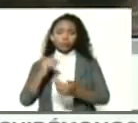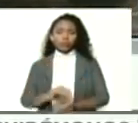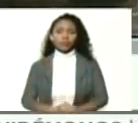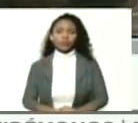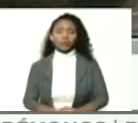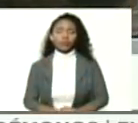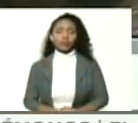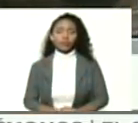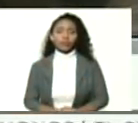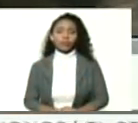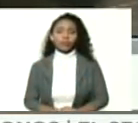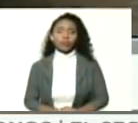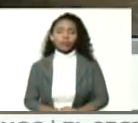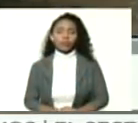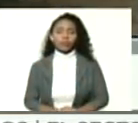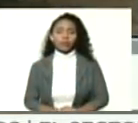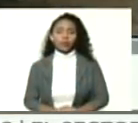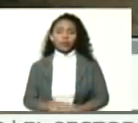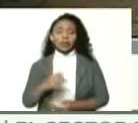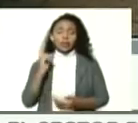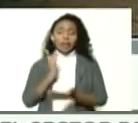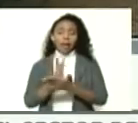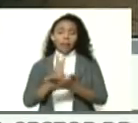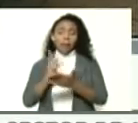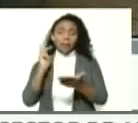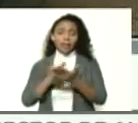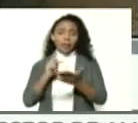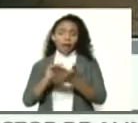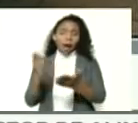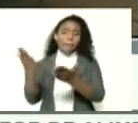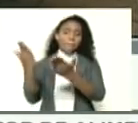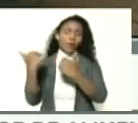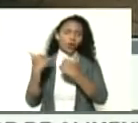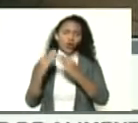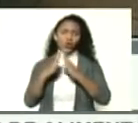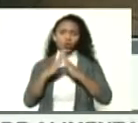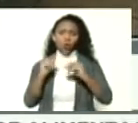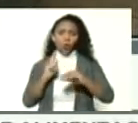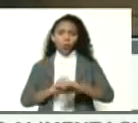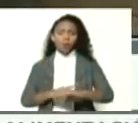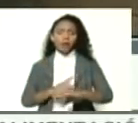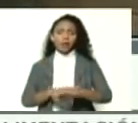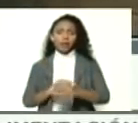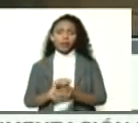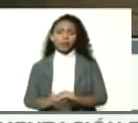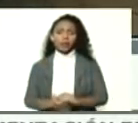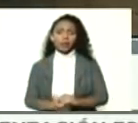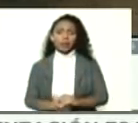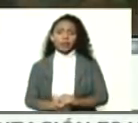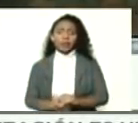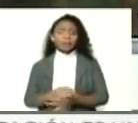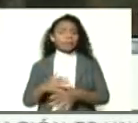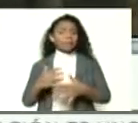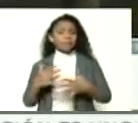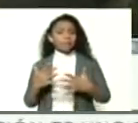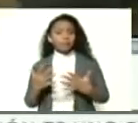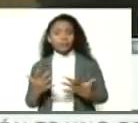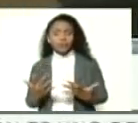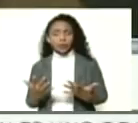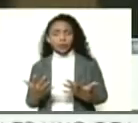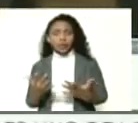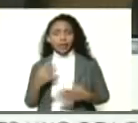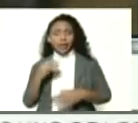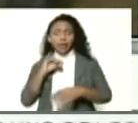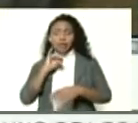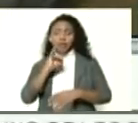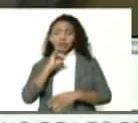Ral González, ha estado presente y apoyándonos en todo momento, desde que se